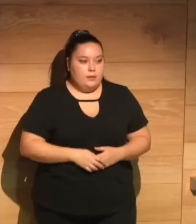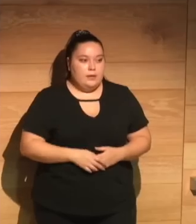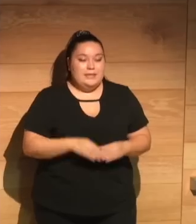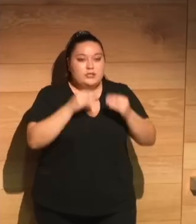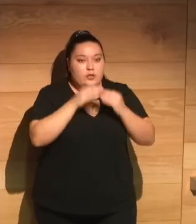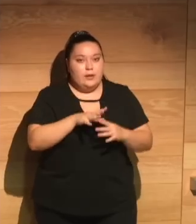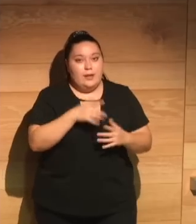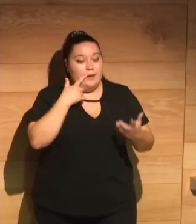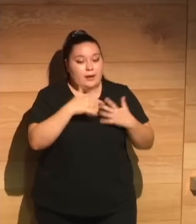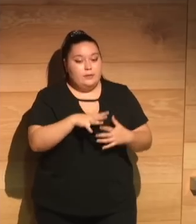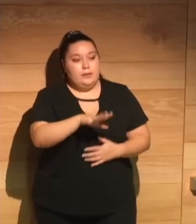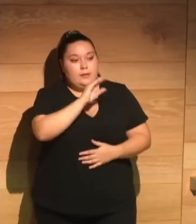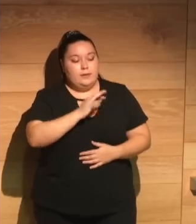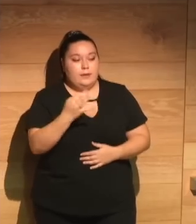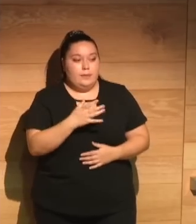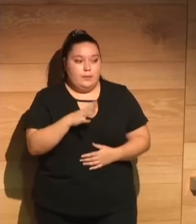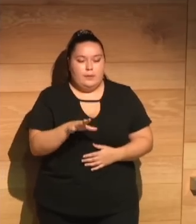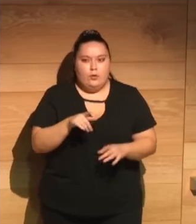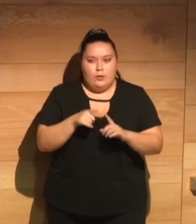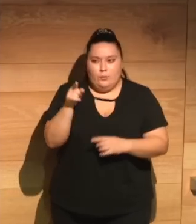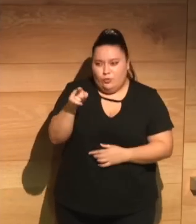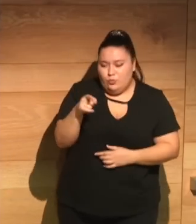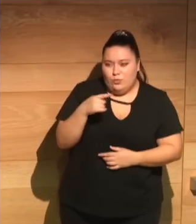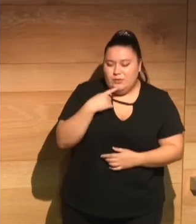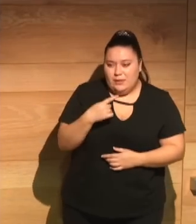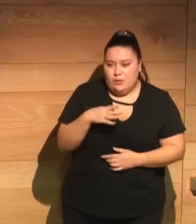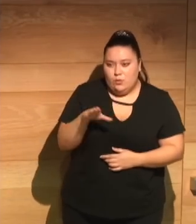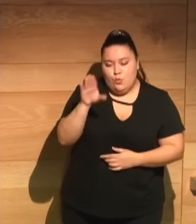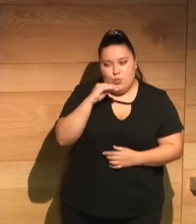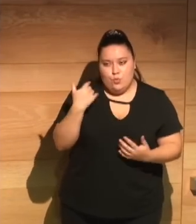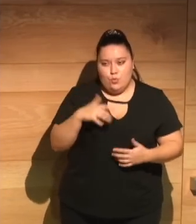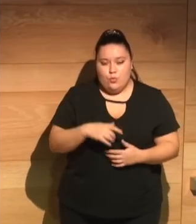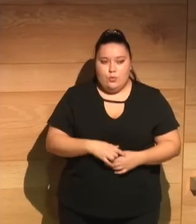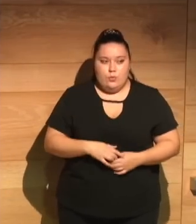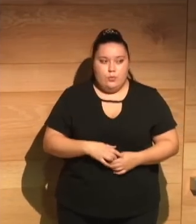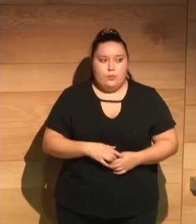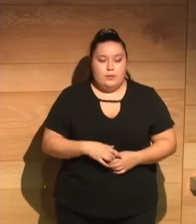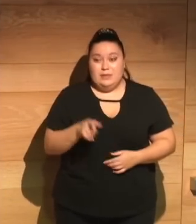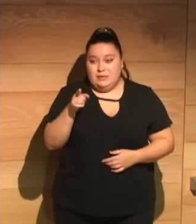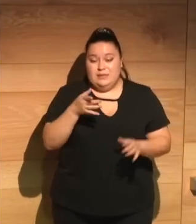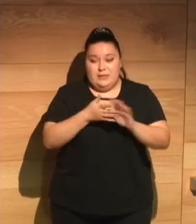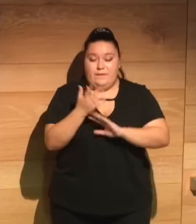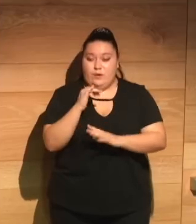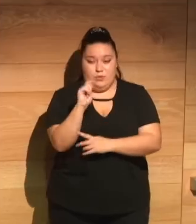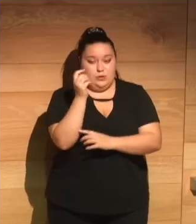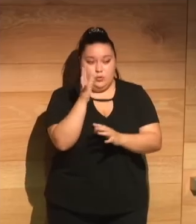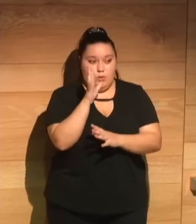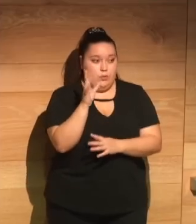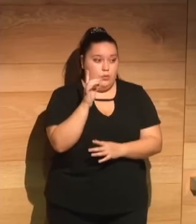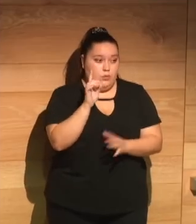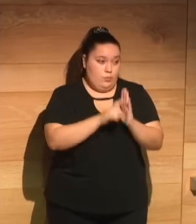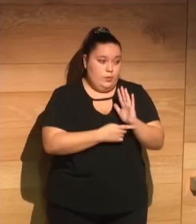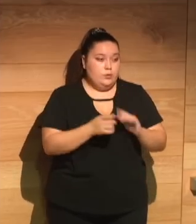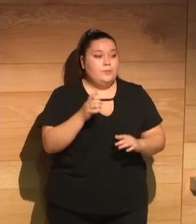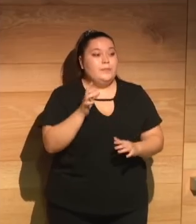entender la historia del arte en su conjunto para comprender por qué lo que está explicando Rodrigo es una revelación absoluta. Es que si tú analizas el arte del